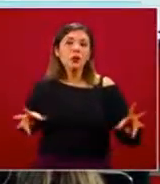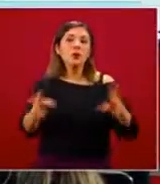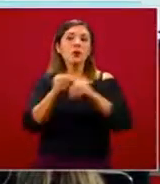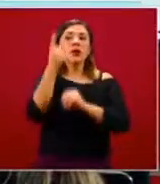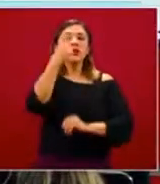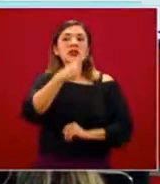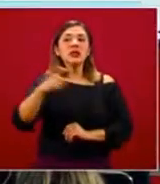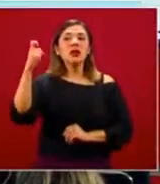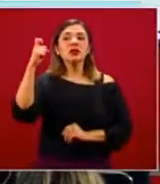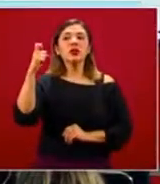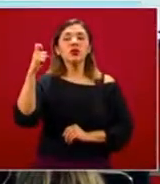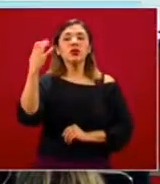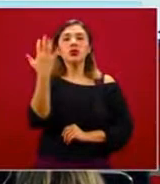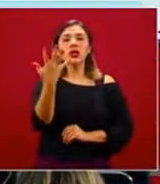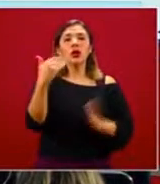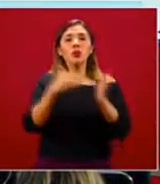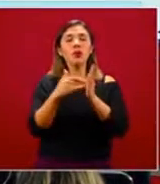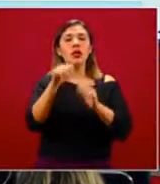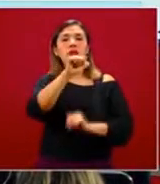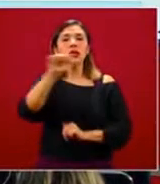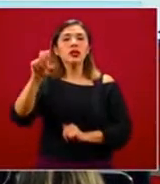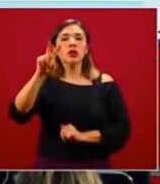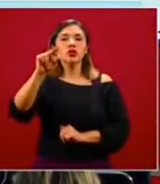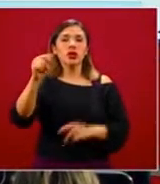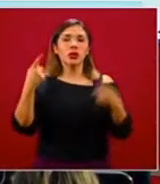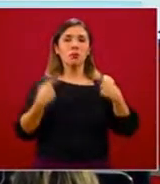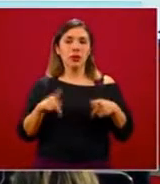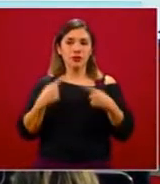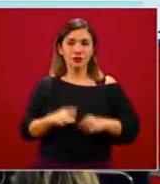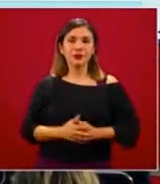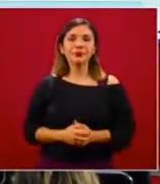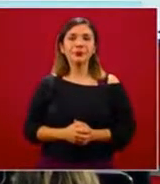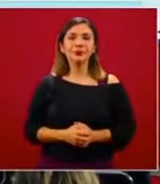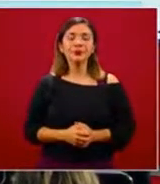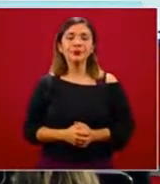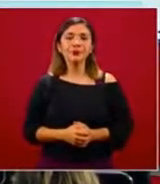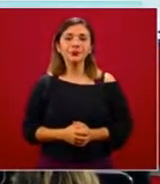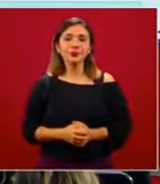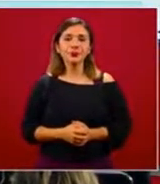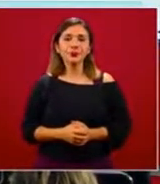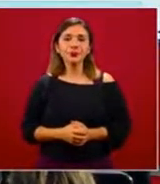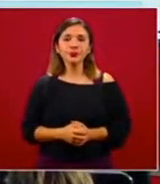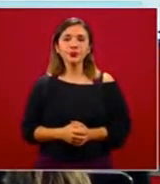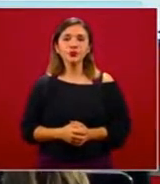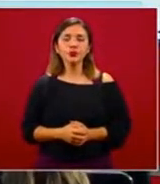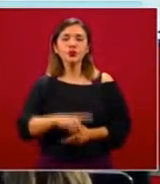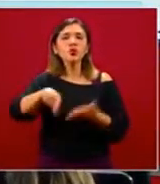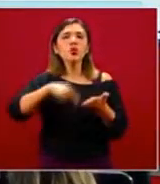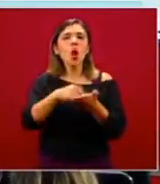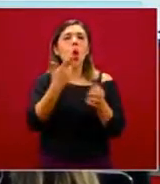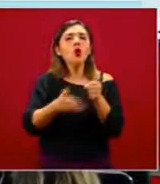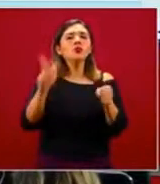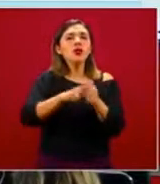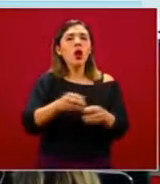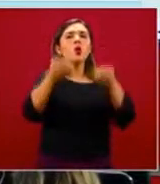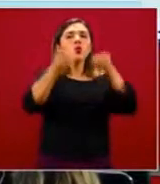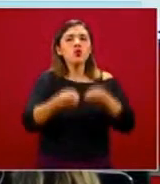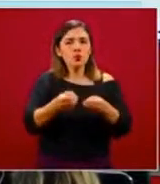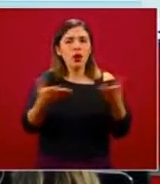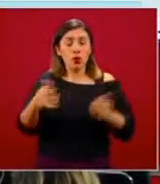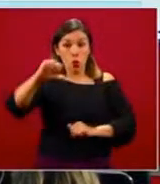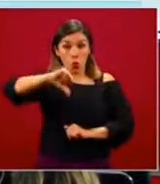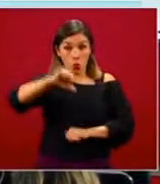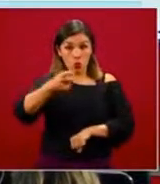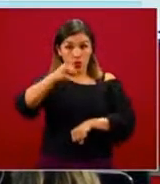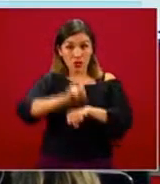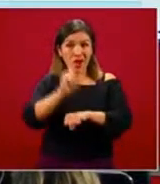los days previous to today. 5.680. Veamos ahora rápidamente la Now, ocupación next up, we'll see hospitalaria. the El día de hoy